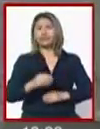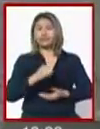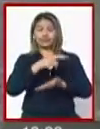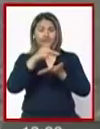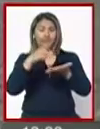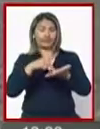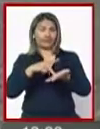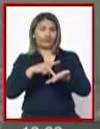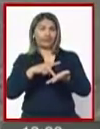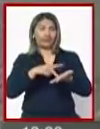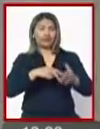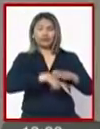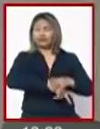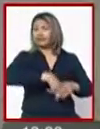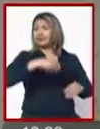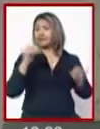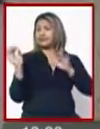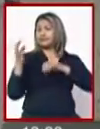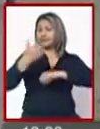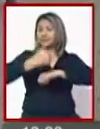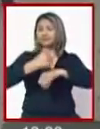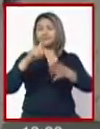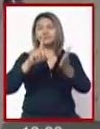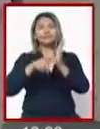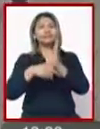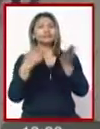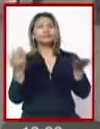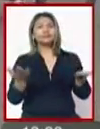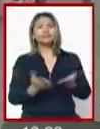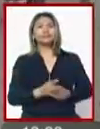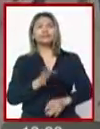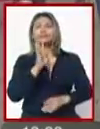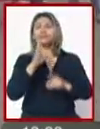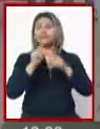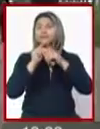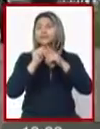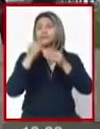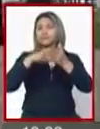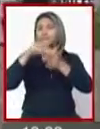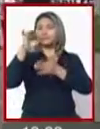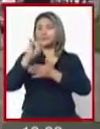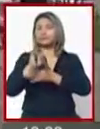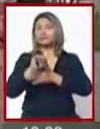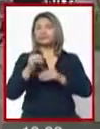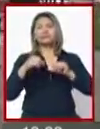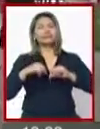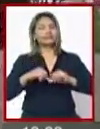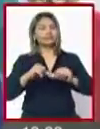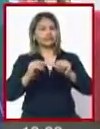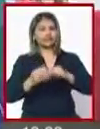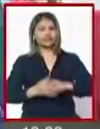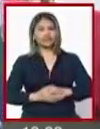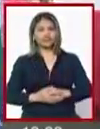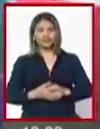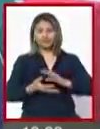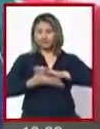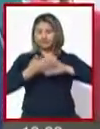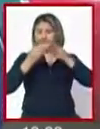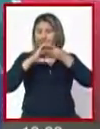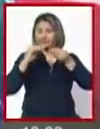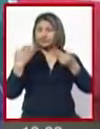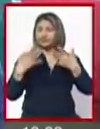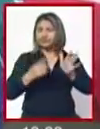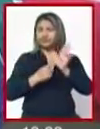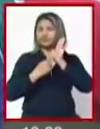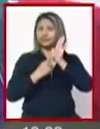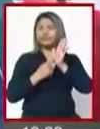plaza principal se va a instalar un mitin luego de la marcha, en donde los discursos del 1 de mayo no se dejarán esperar. La historia nos ha